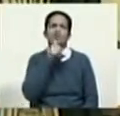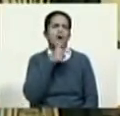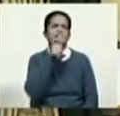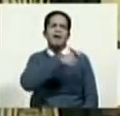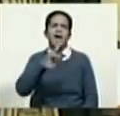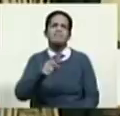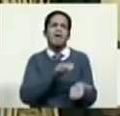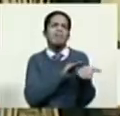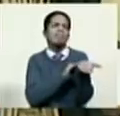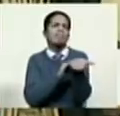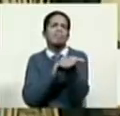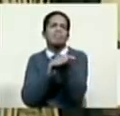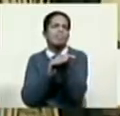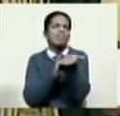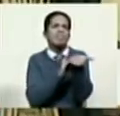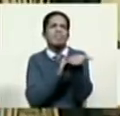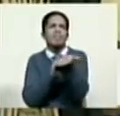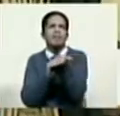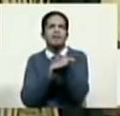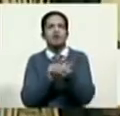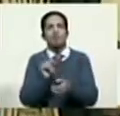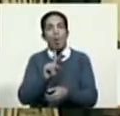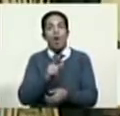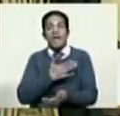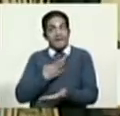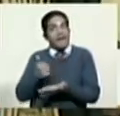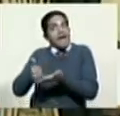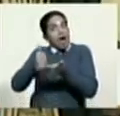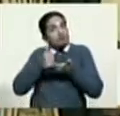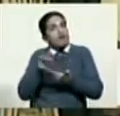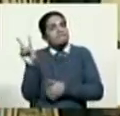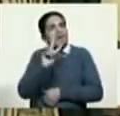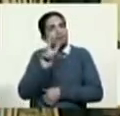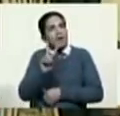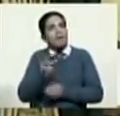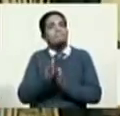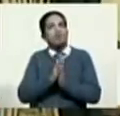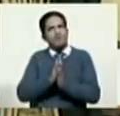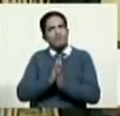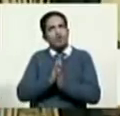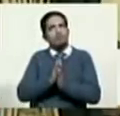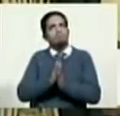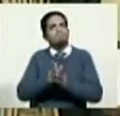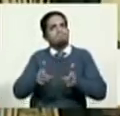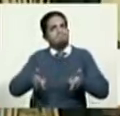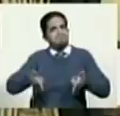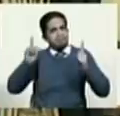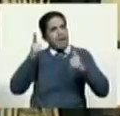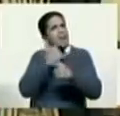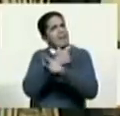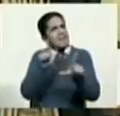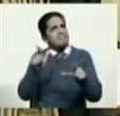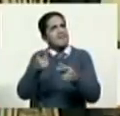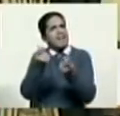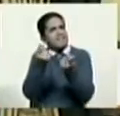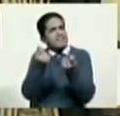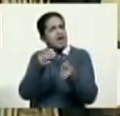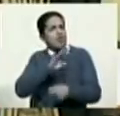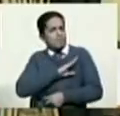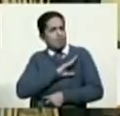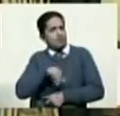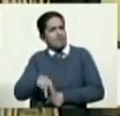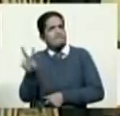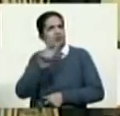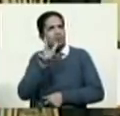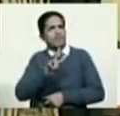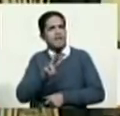vamos a ser mendigos de nadie. Si quieren ayudar a Venezuela, liberen el dinero que nos tienen bloqueado y secuestrado, que es nuestro, que es del país.